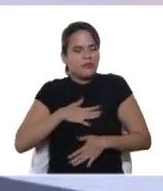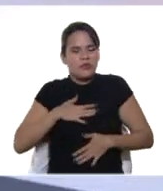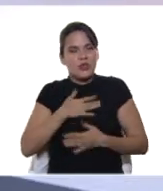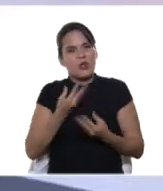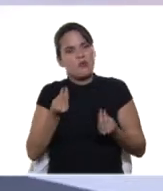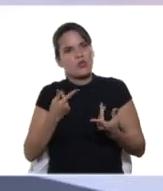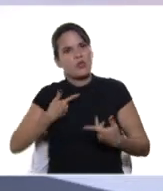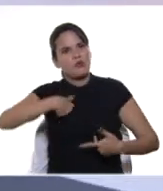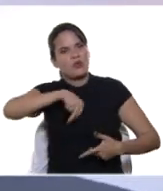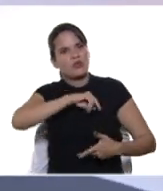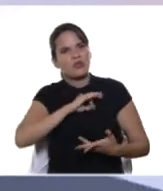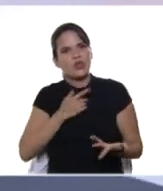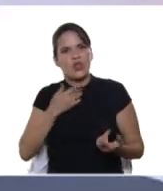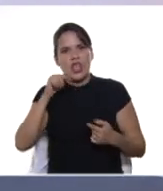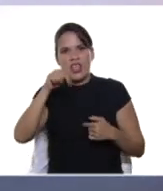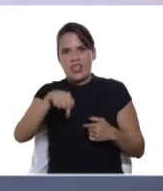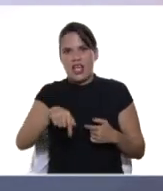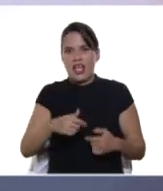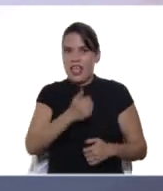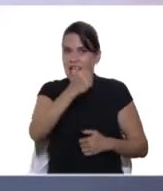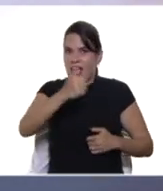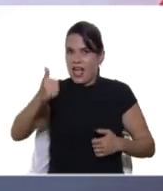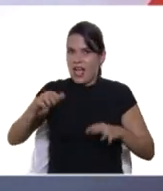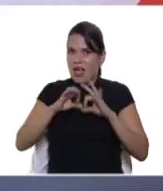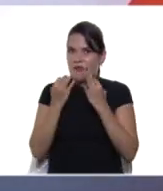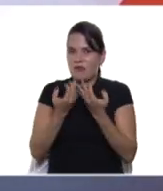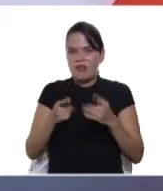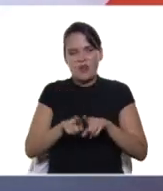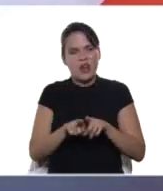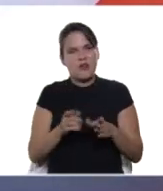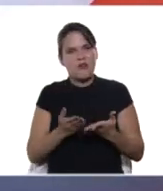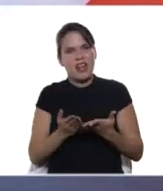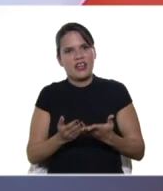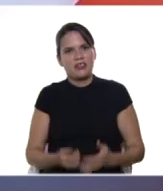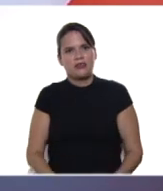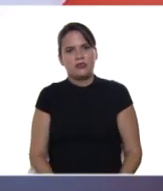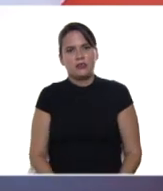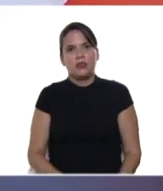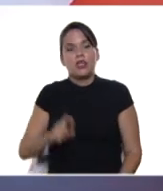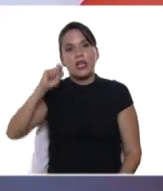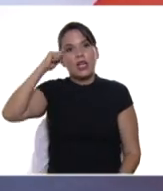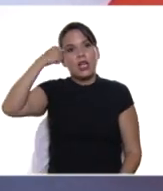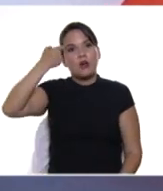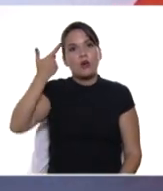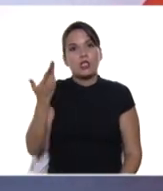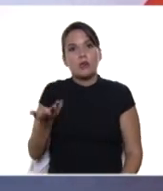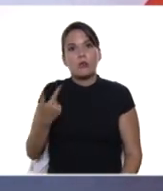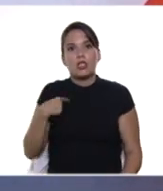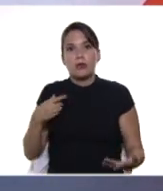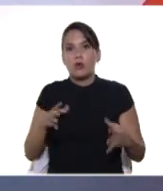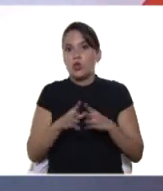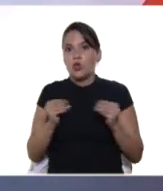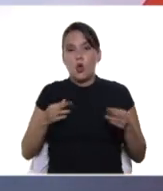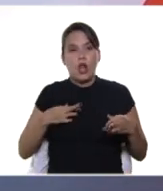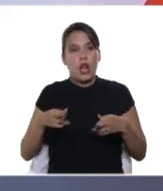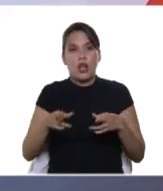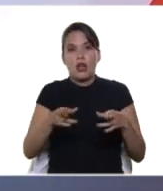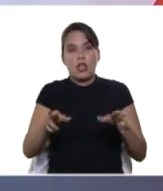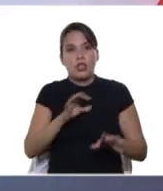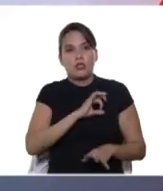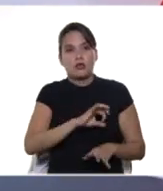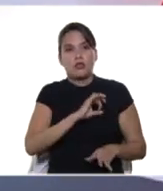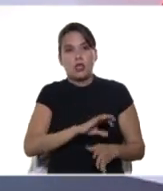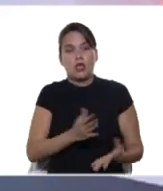tanto como nosotros desde acá, desde cada familia, una escuela. Recordemos que estamos a través de las redes sociales por